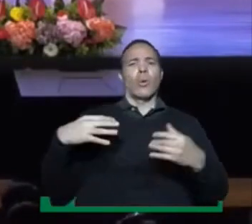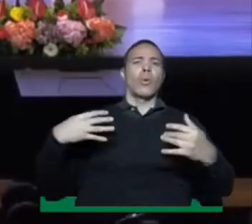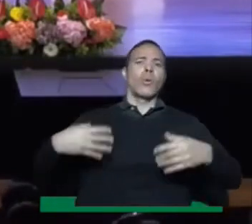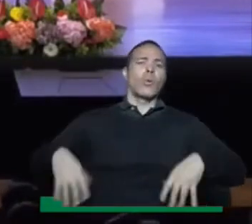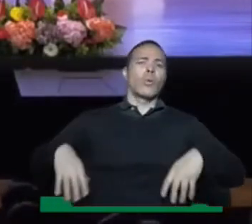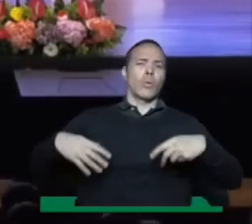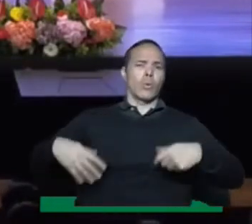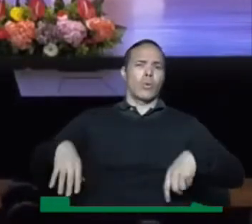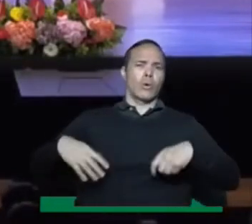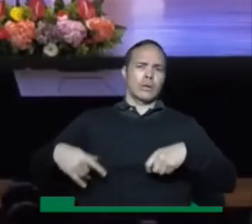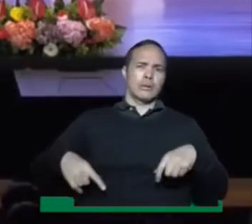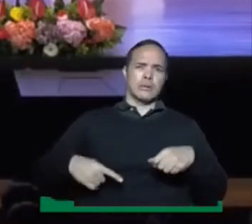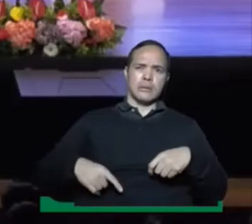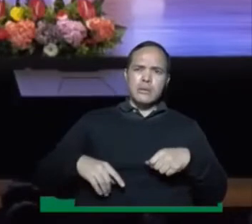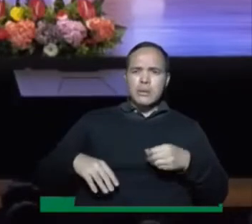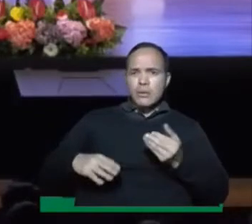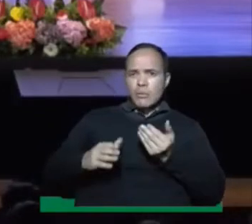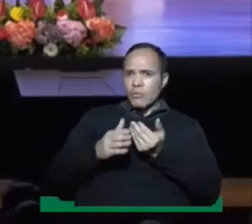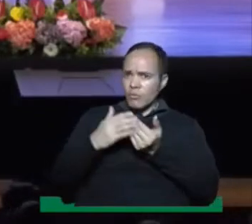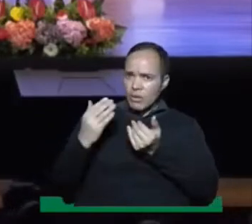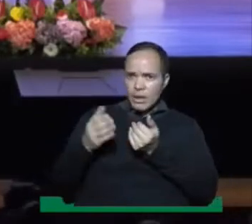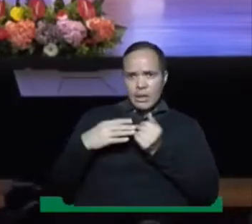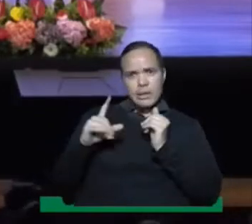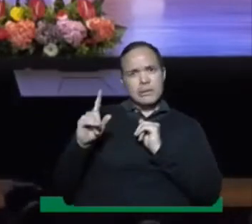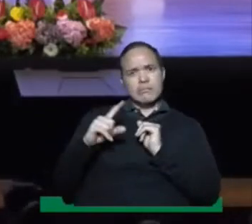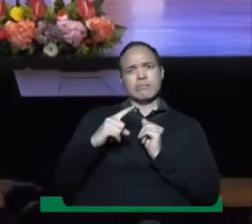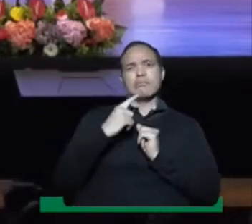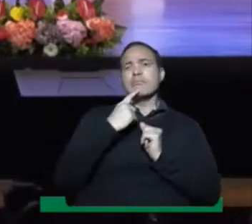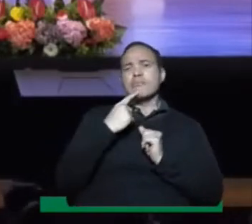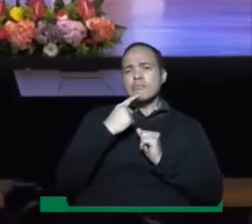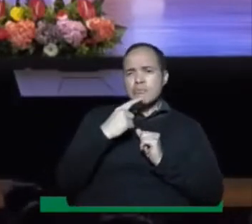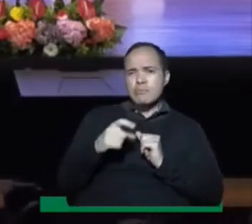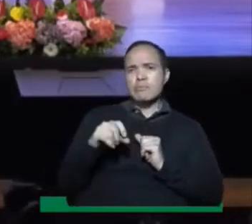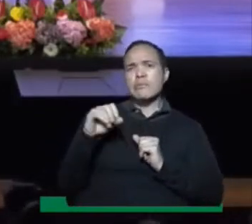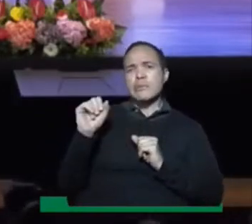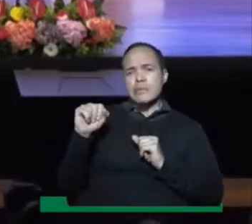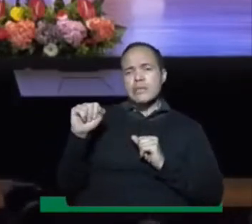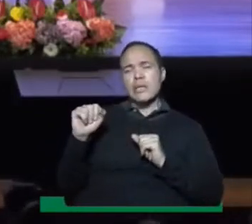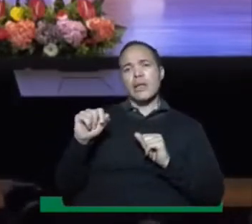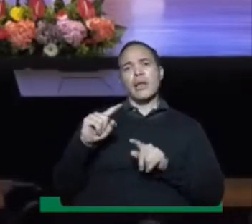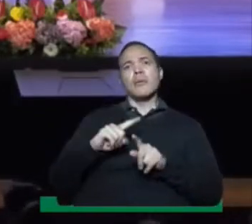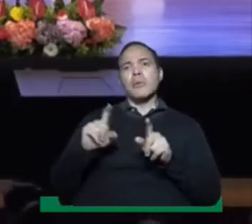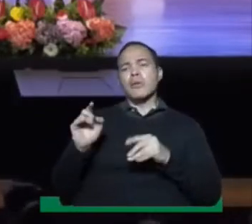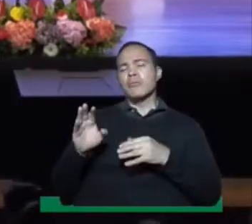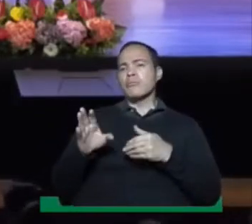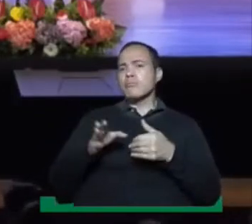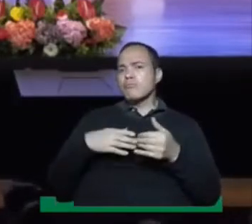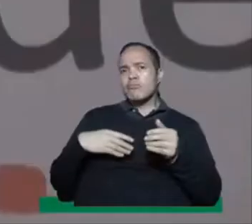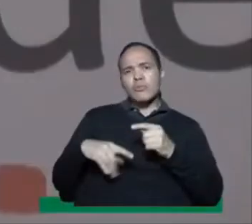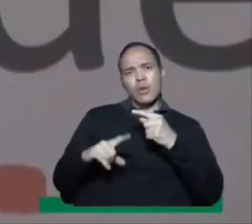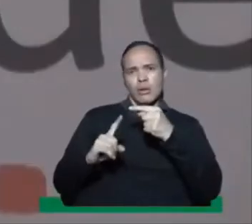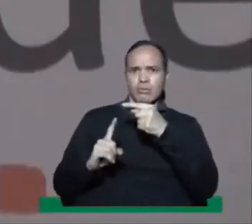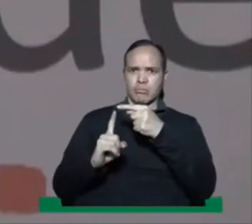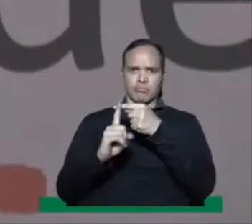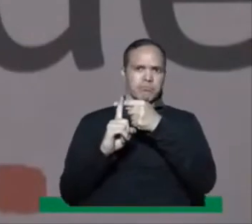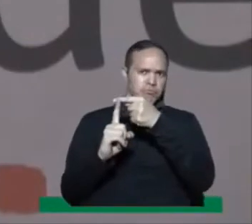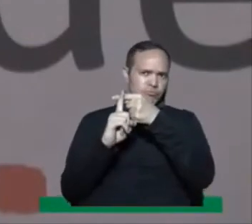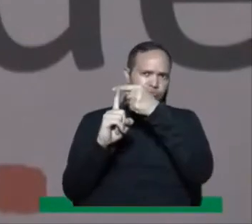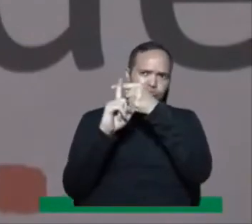súper difíciles pero lo último que pierde es la esperanza y pues yo creo que